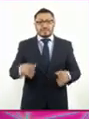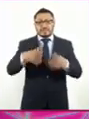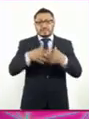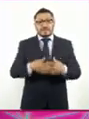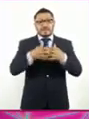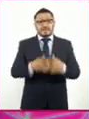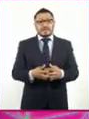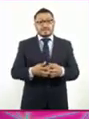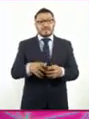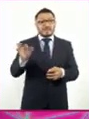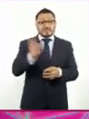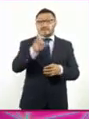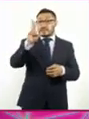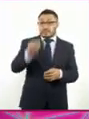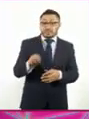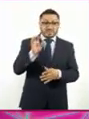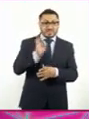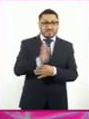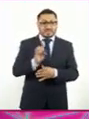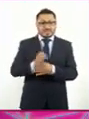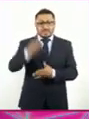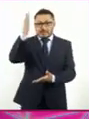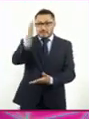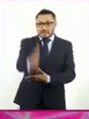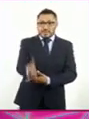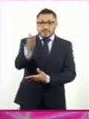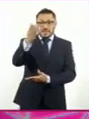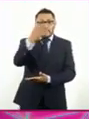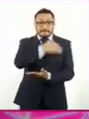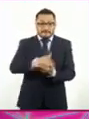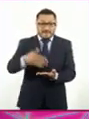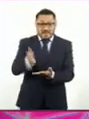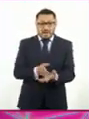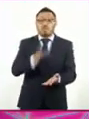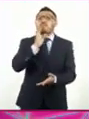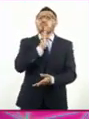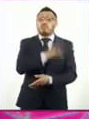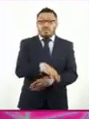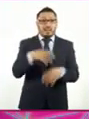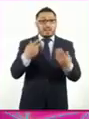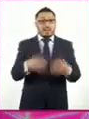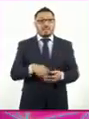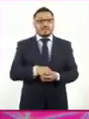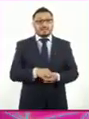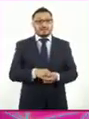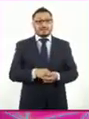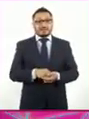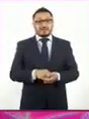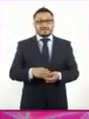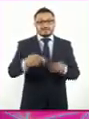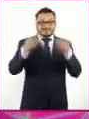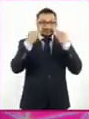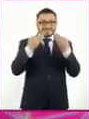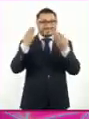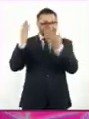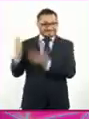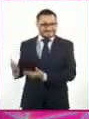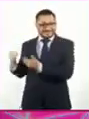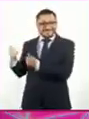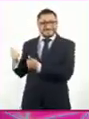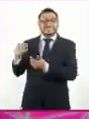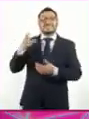máquina, pues si no, podría cortar las hojas por la mitad o invadir la cuadrícula. Como ves, la precisión